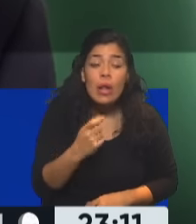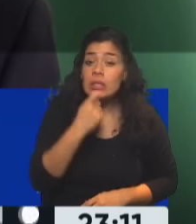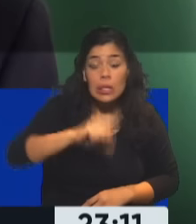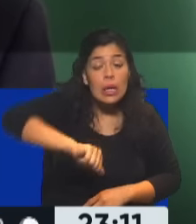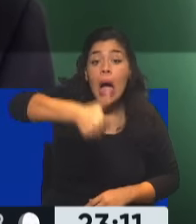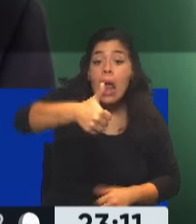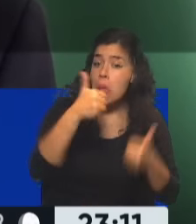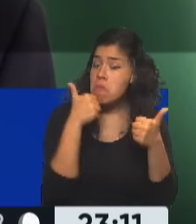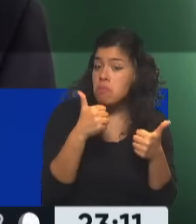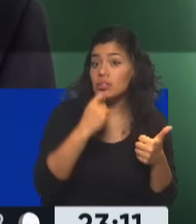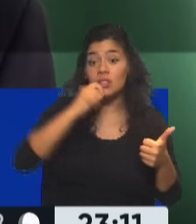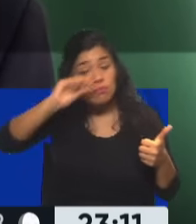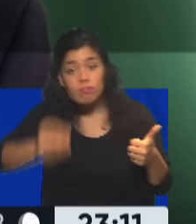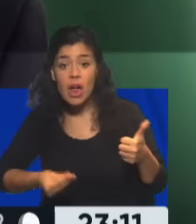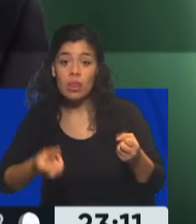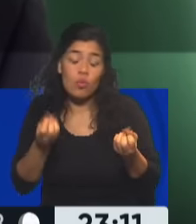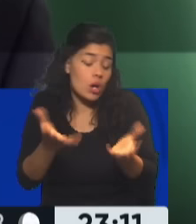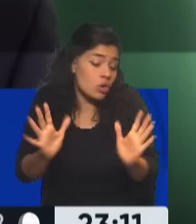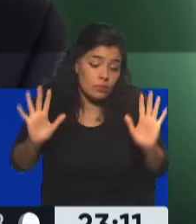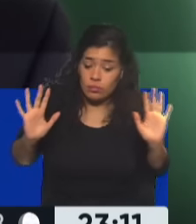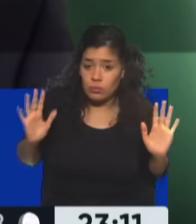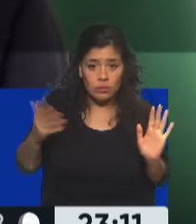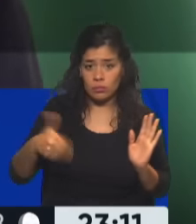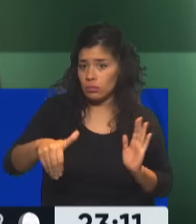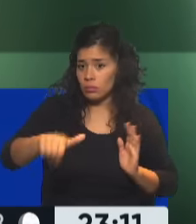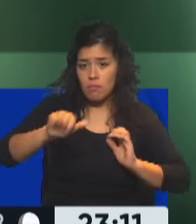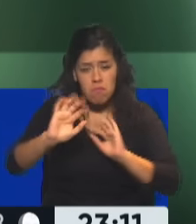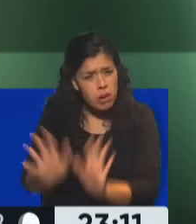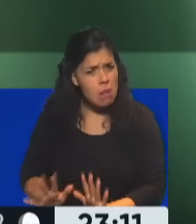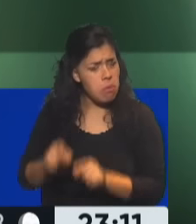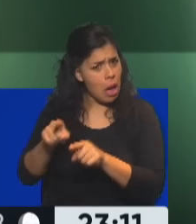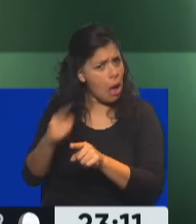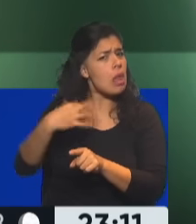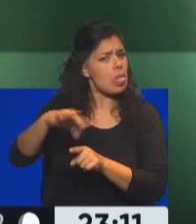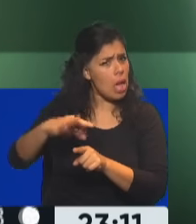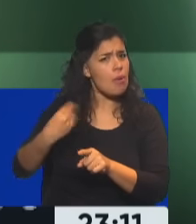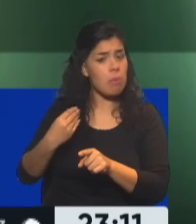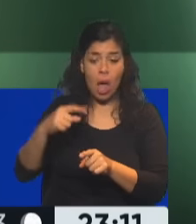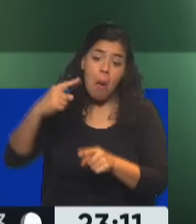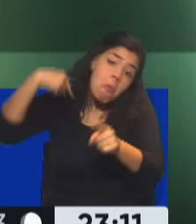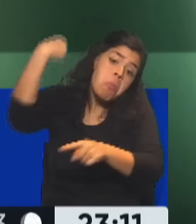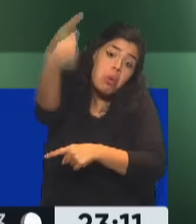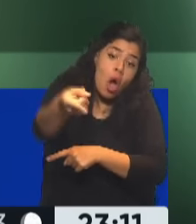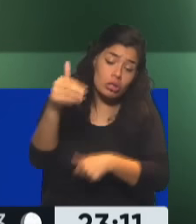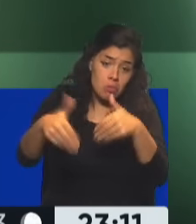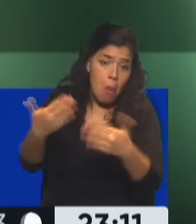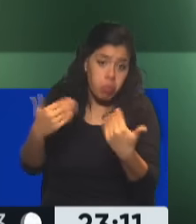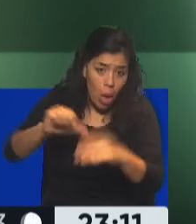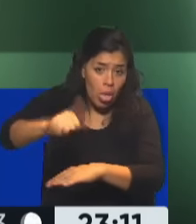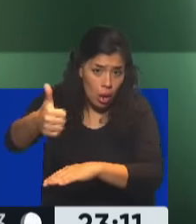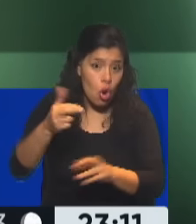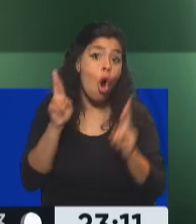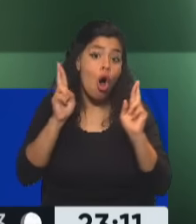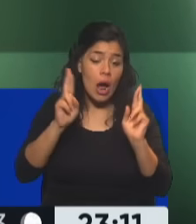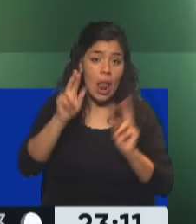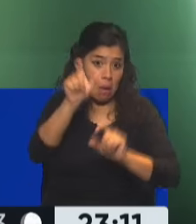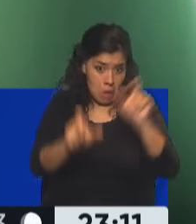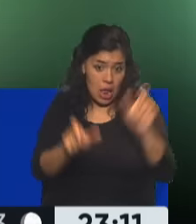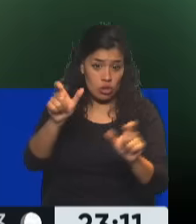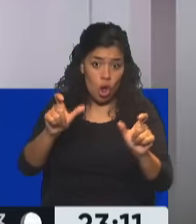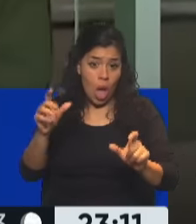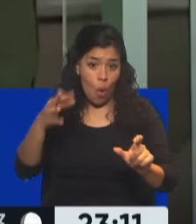vai embora. Sabe? Vai embora e se prepara para disputar outra eleição. Então eu estou torcendo que aconteça isso por bem